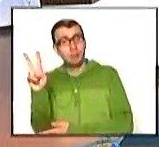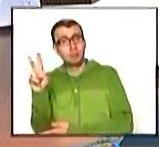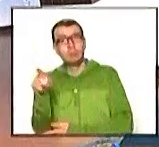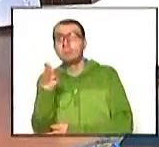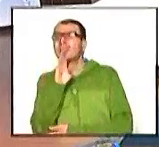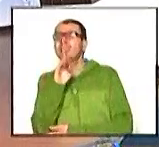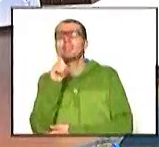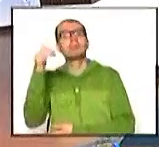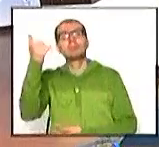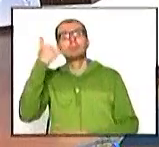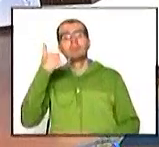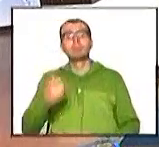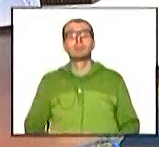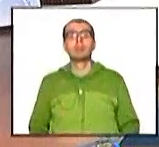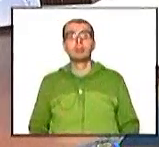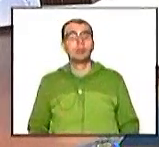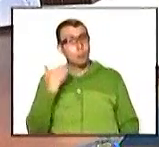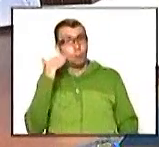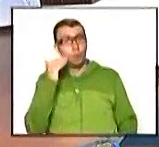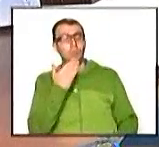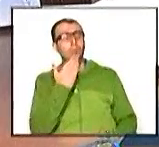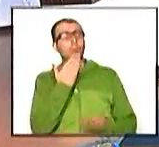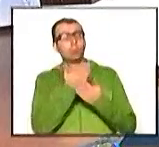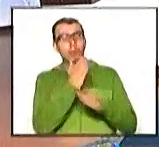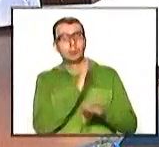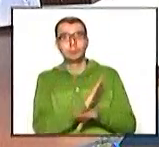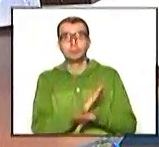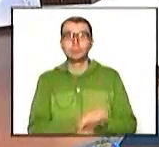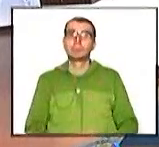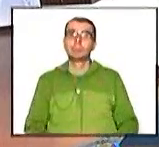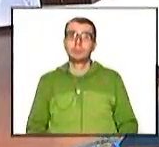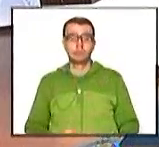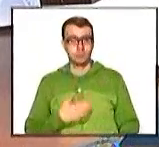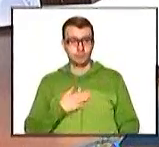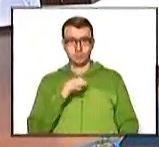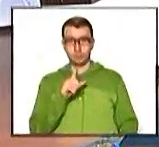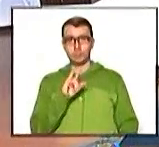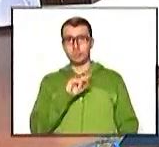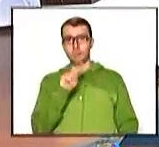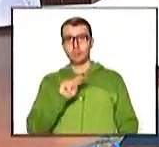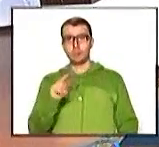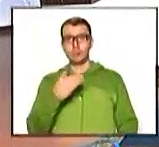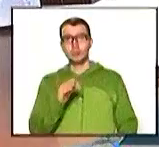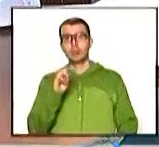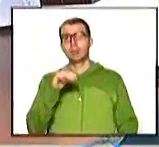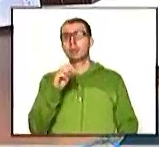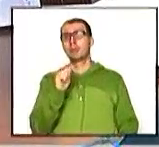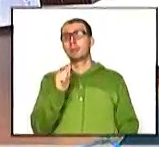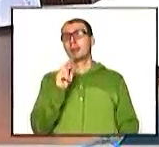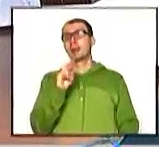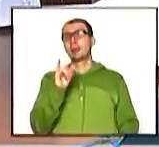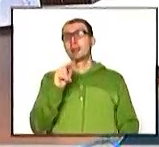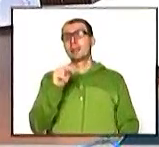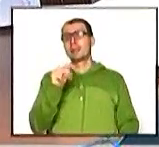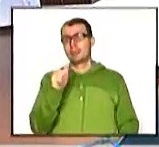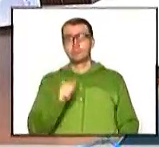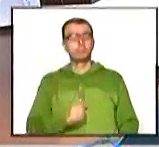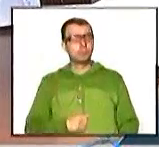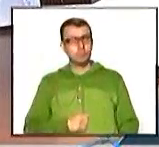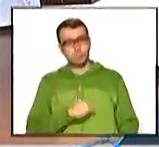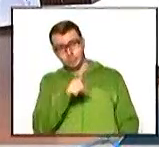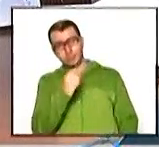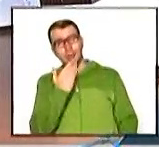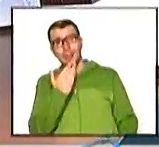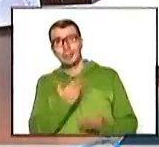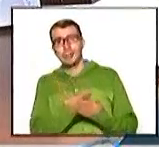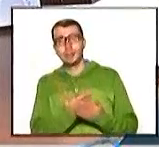María? Muy buenas tardes. Buenas tardes, bienvenida. Con Luz Marina. Luz Marina, bienvenida. Para darle los agradecimientos al doctor,